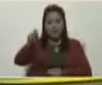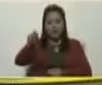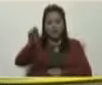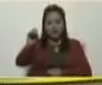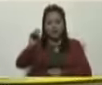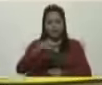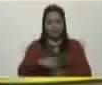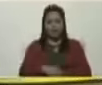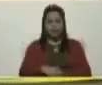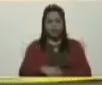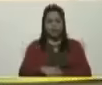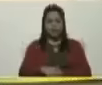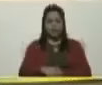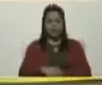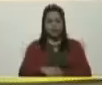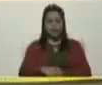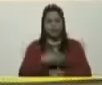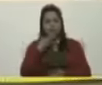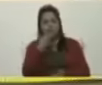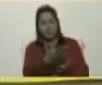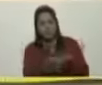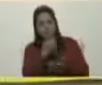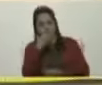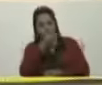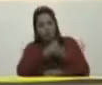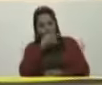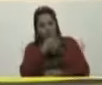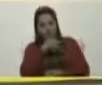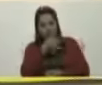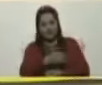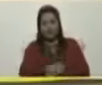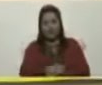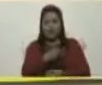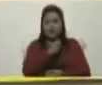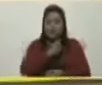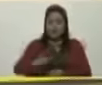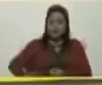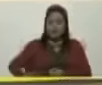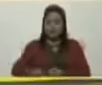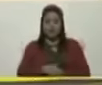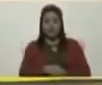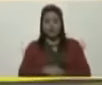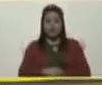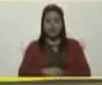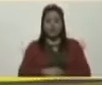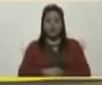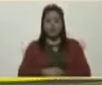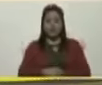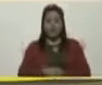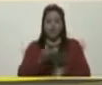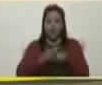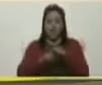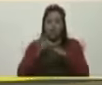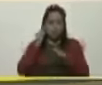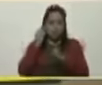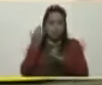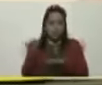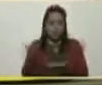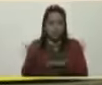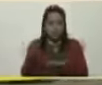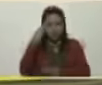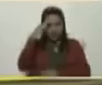Gracias. Buenas tardes. Buenas tardes, señor presidente, primera dama, mi saludo y mi respeto para